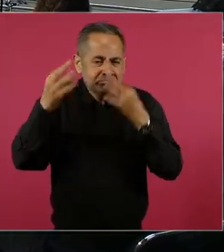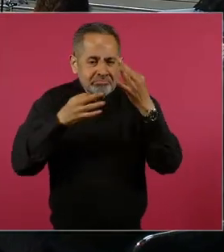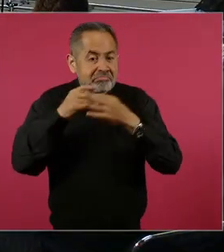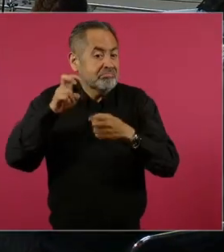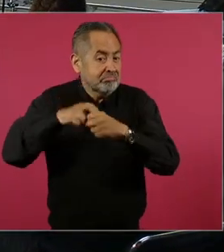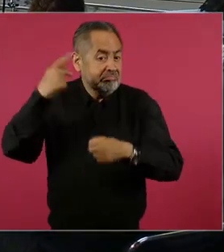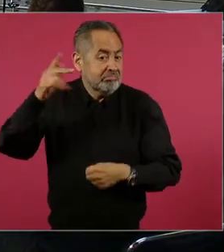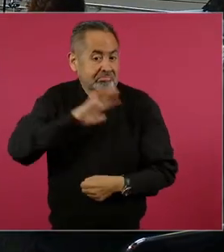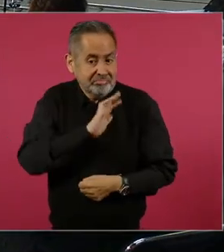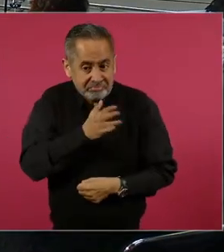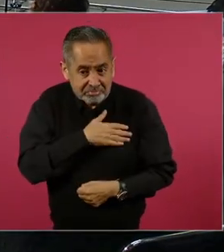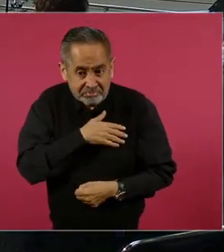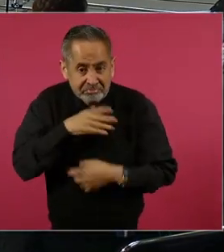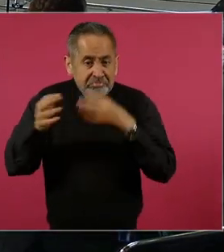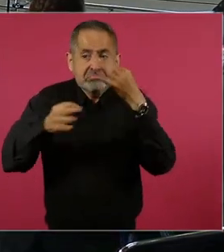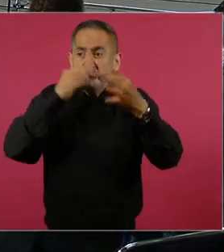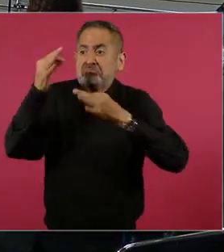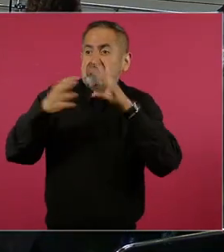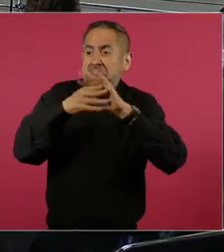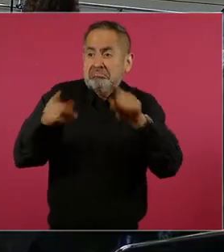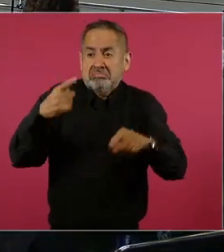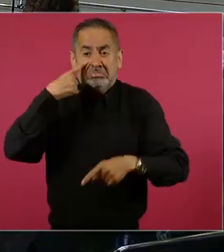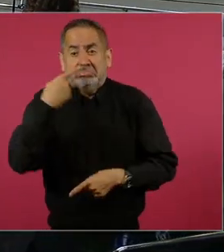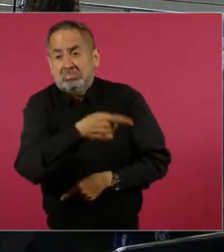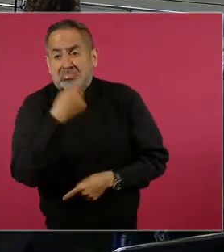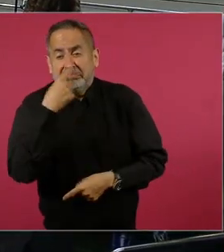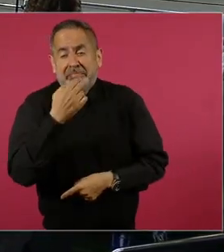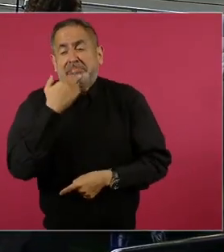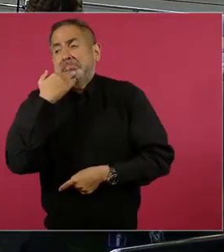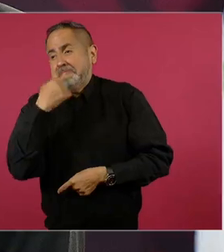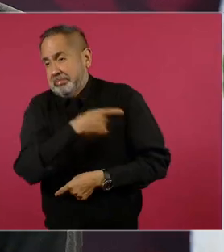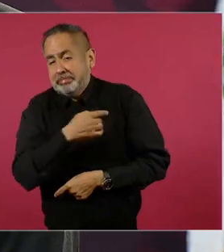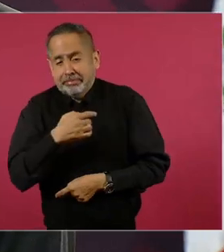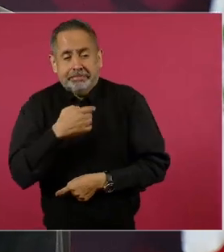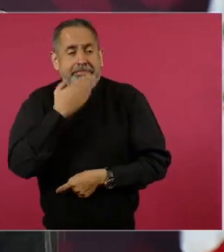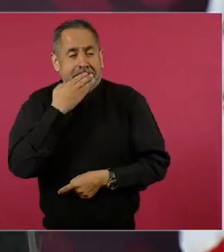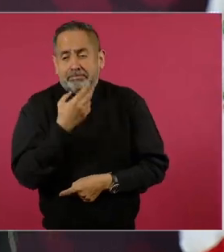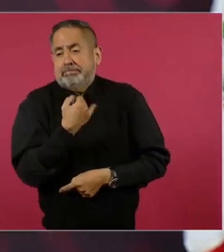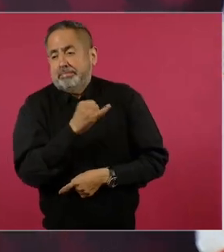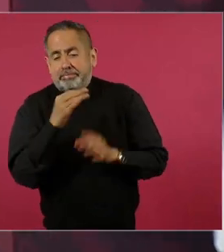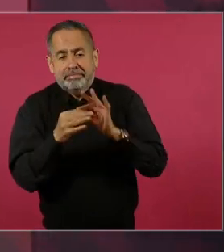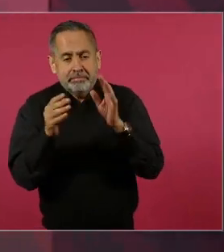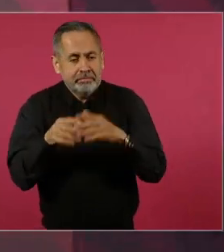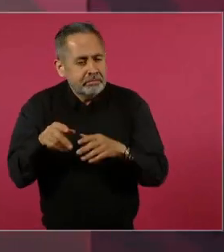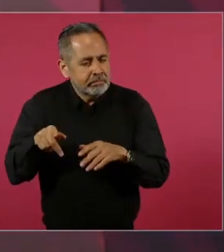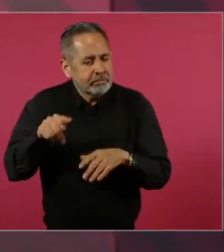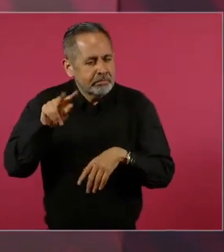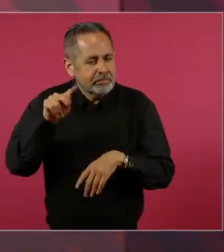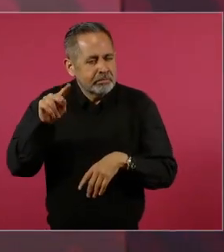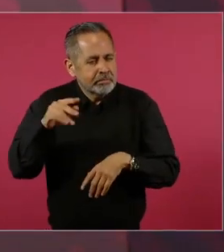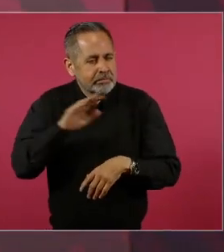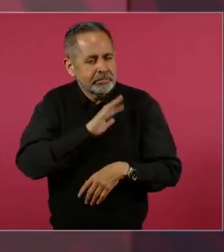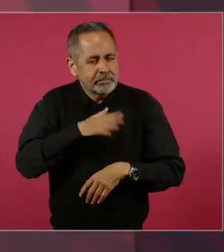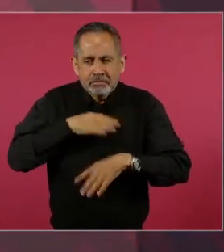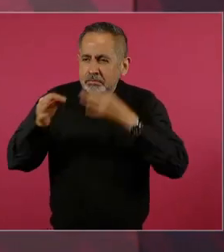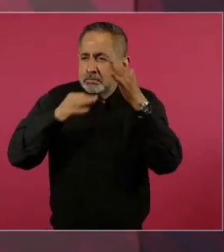España, en la televisión española,